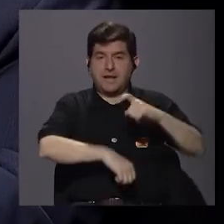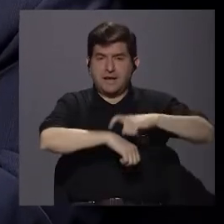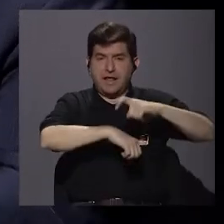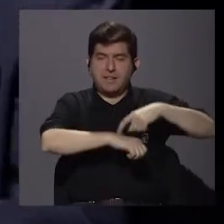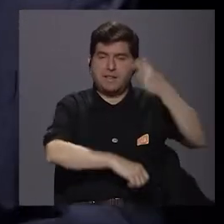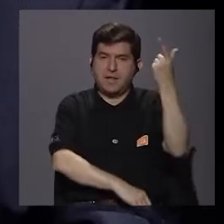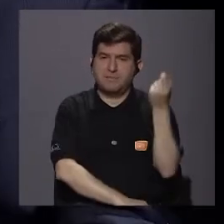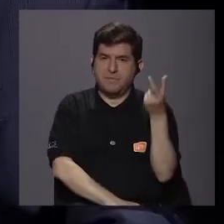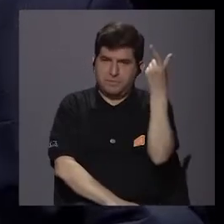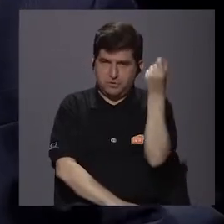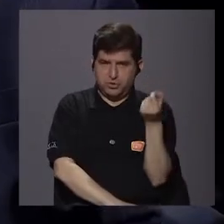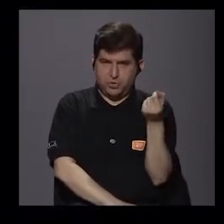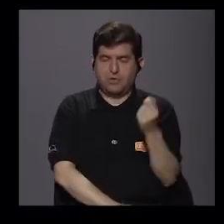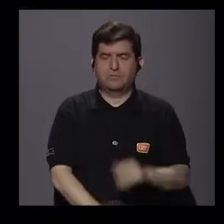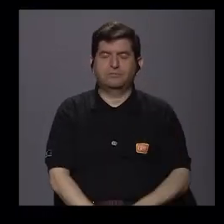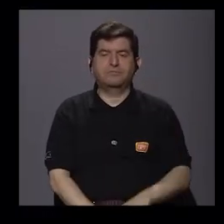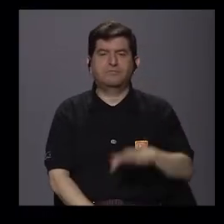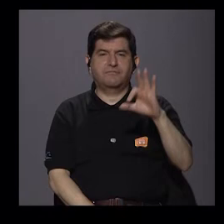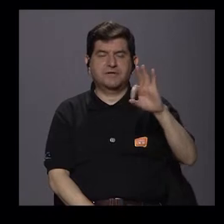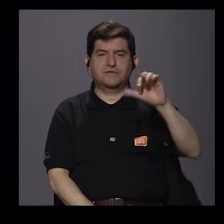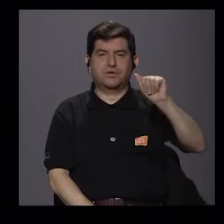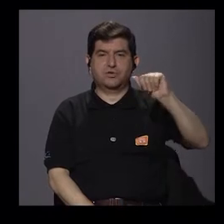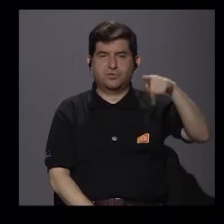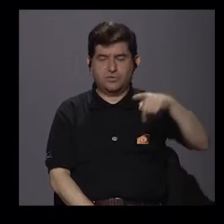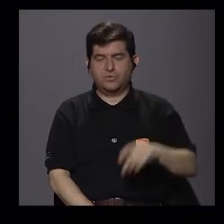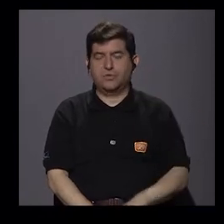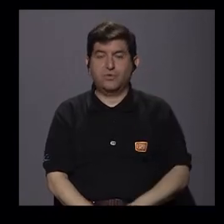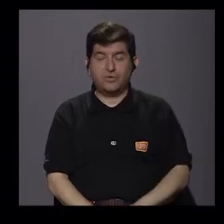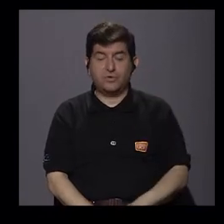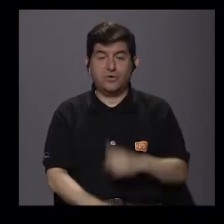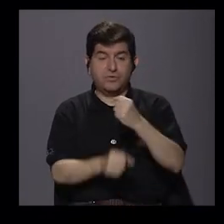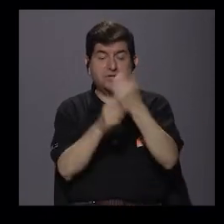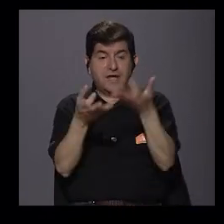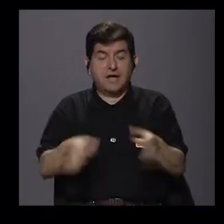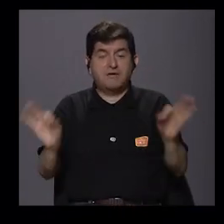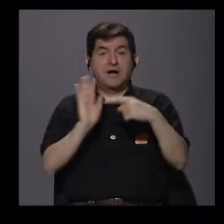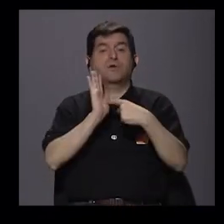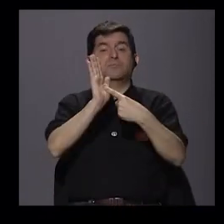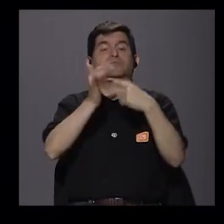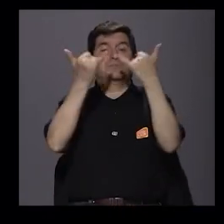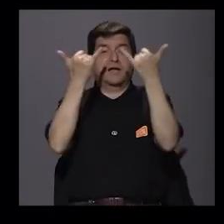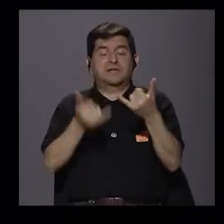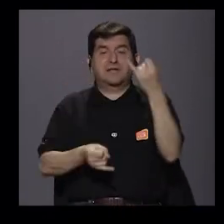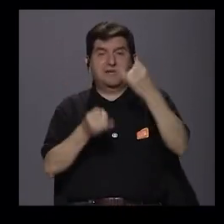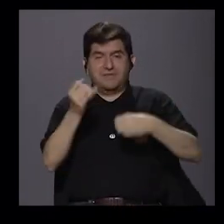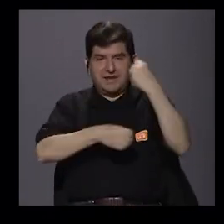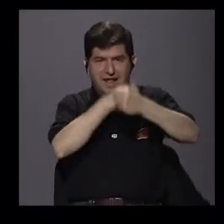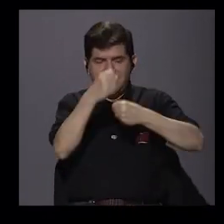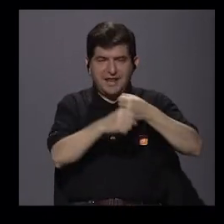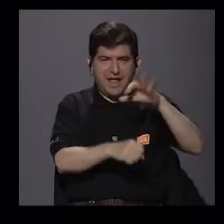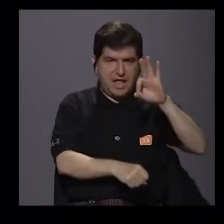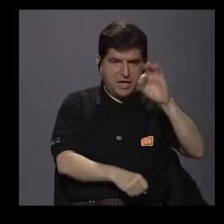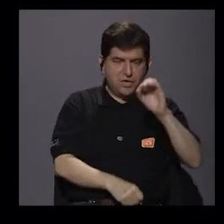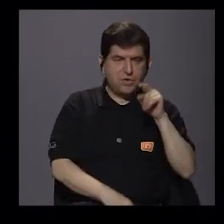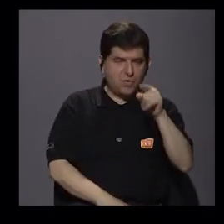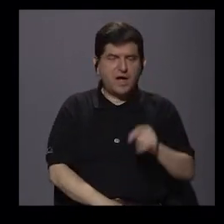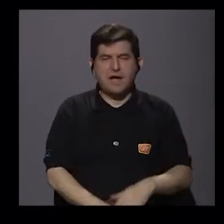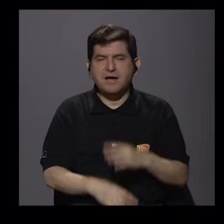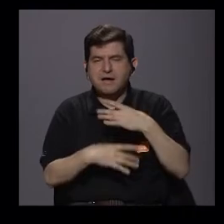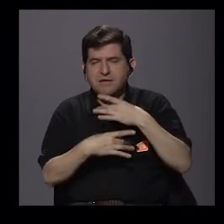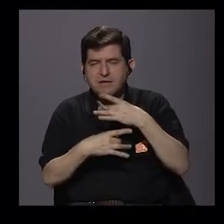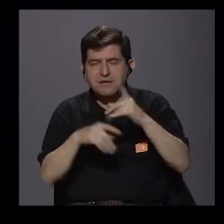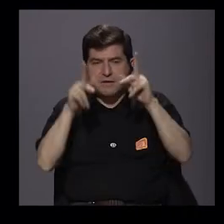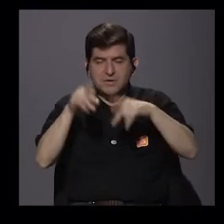tiempo para pensionarse don francisco antonio pacheco nos deja tareas fundamentales que ya desde finales de los 90 se los